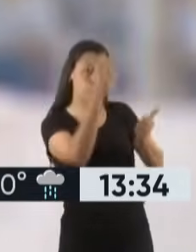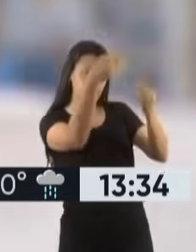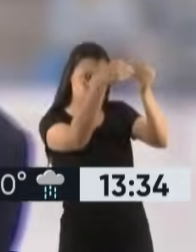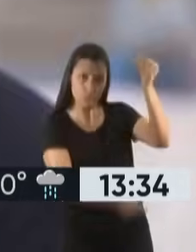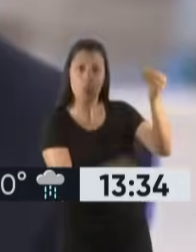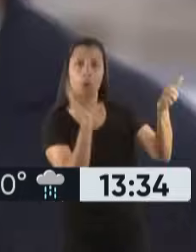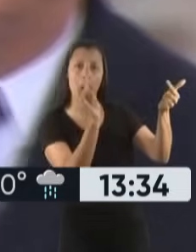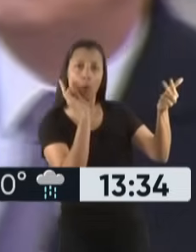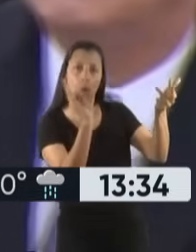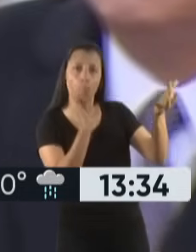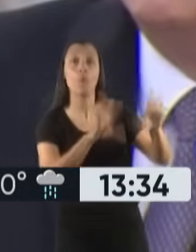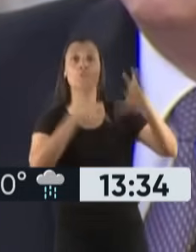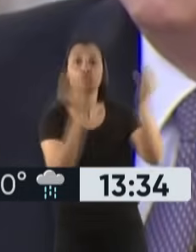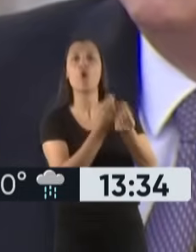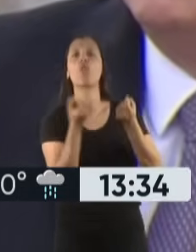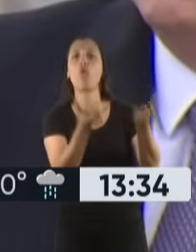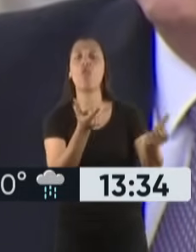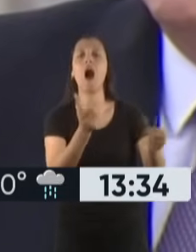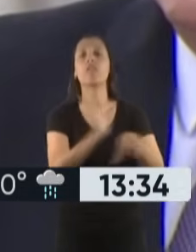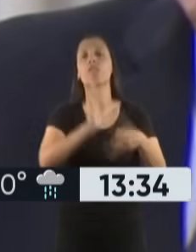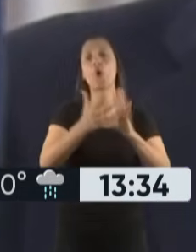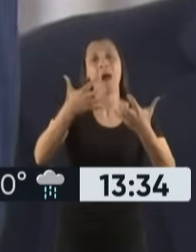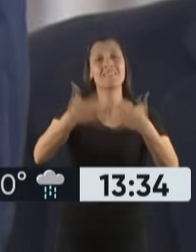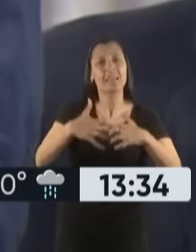el sistema que va a permitir tratar,